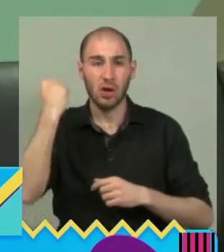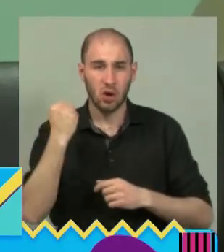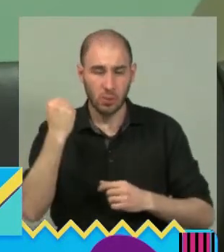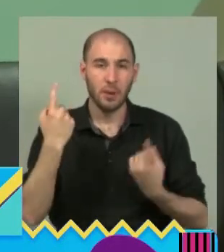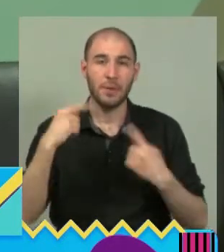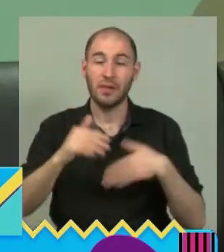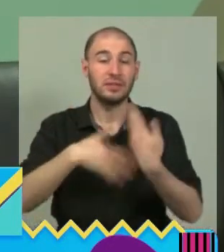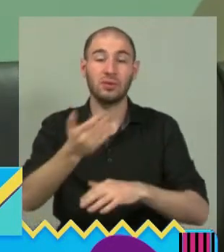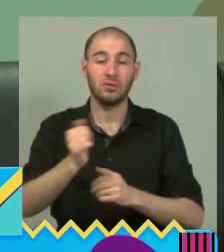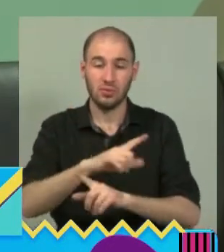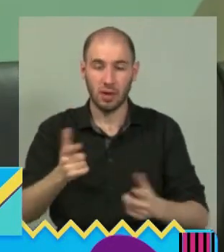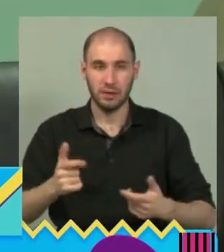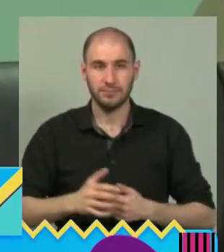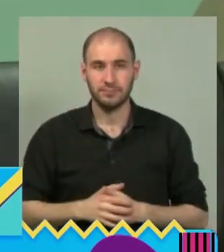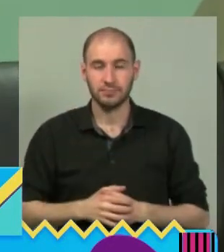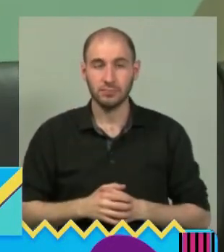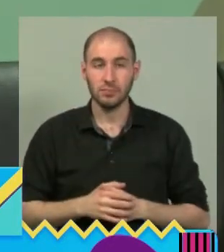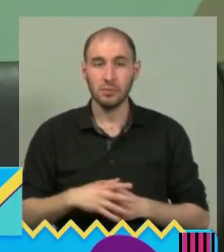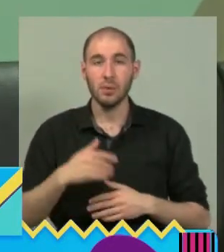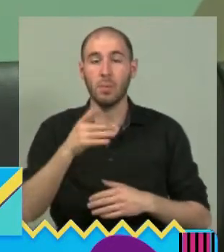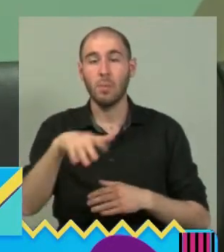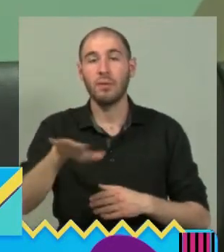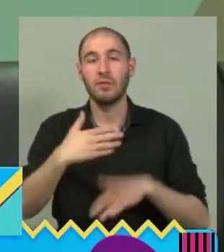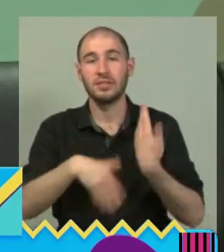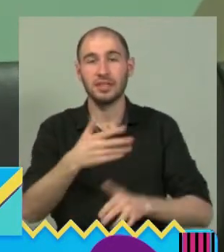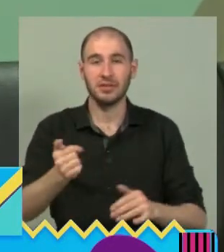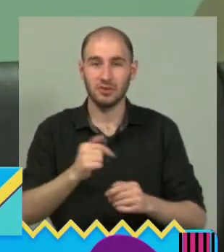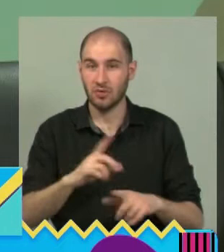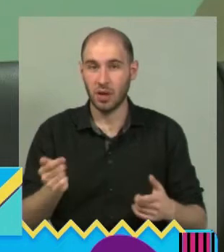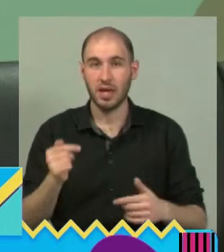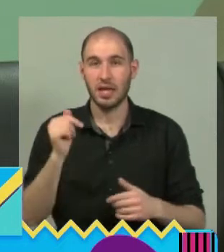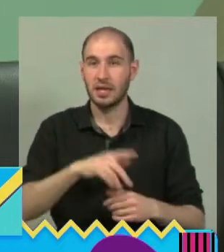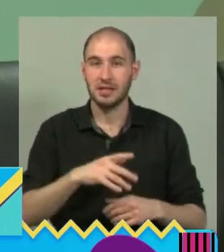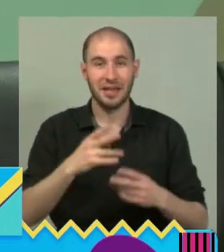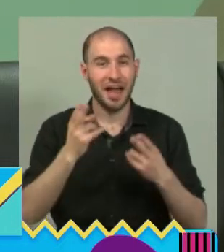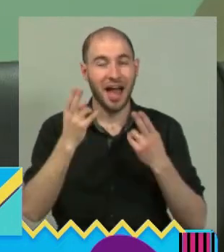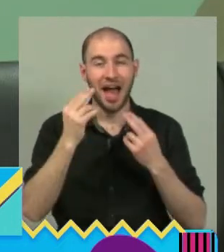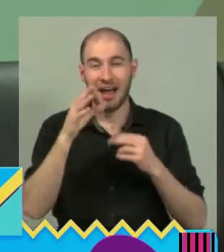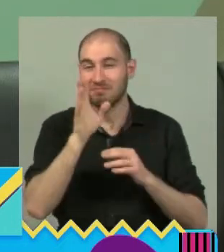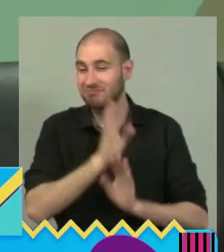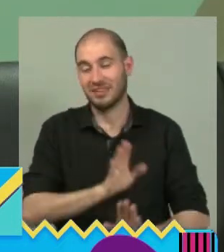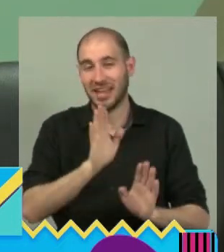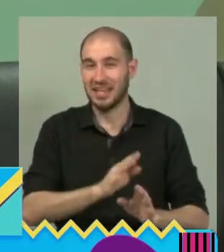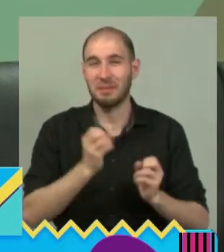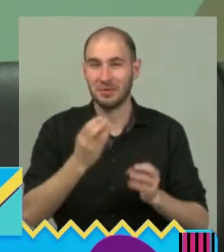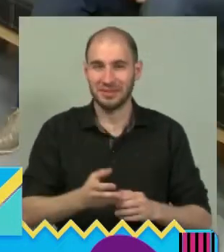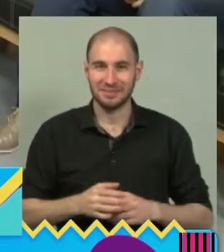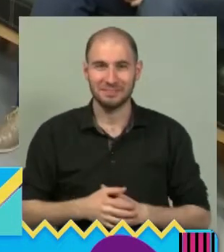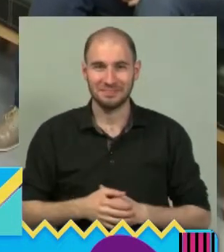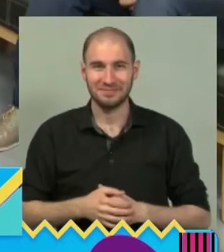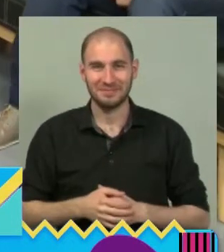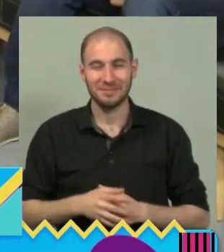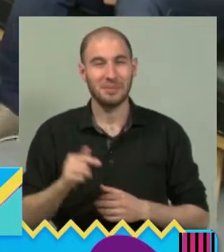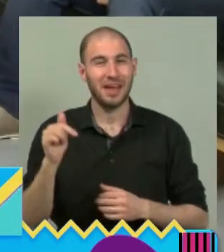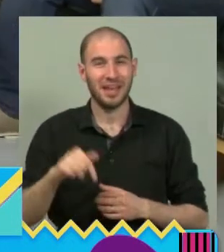pero no es desarrollo. El pueblo no se desarrolla, el pueblo sigue sumido en eso. ¿Por qué? Porque inclusive